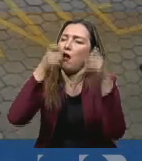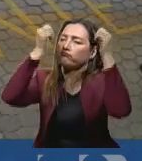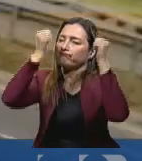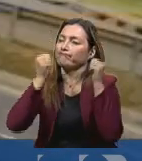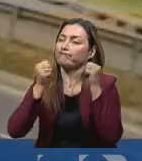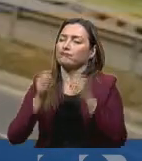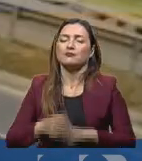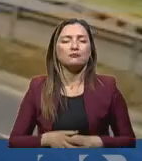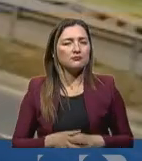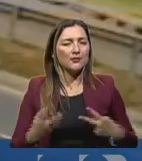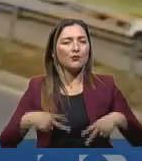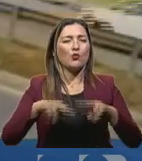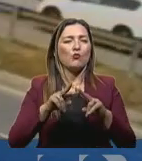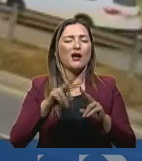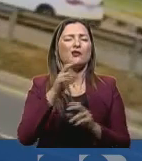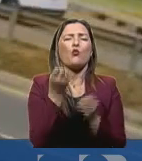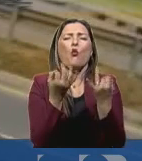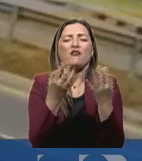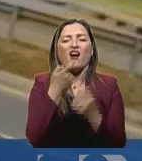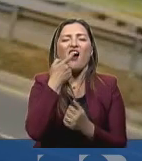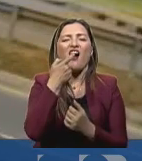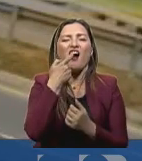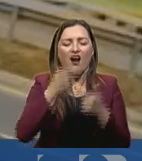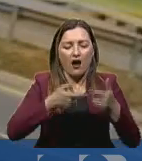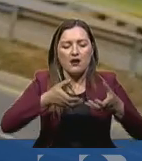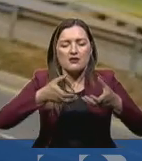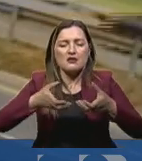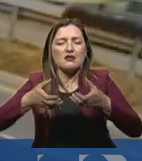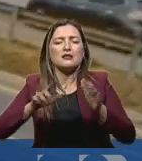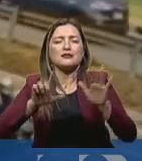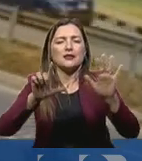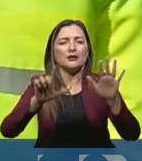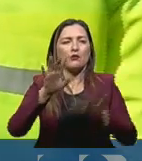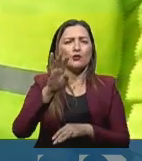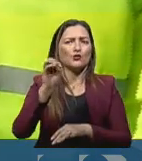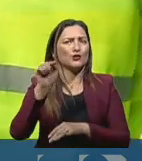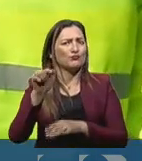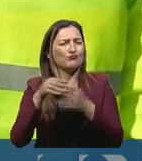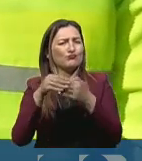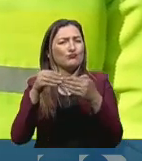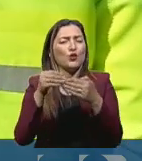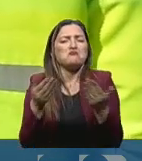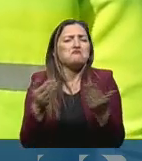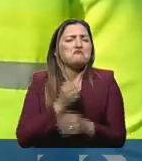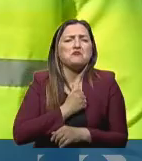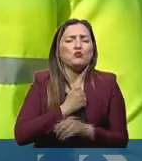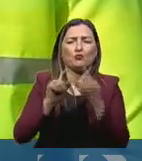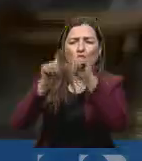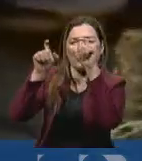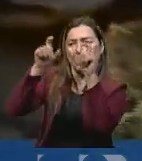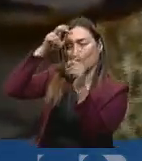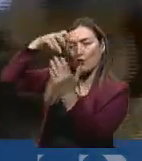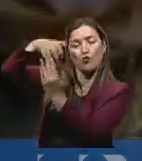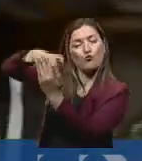valorados en alrededor de 300 mil dólares según las primeras investigaciones el material aurífero pertenecería a una empresa